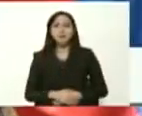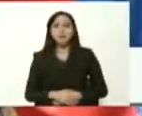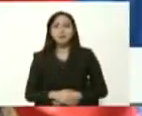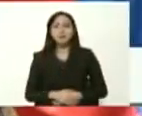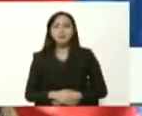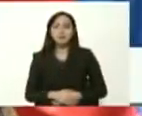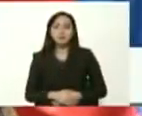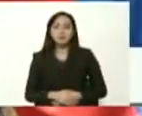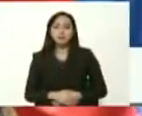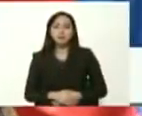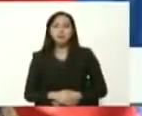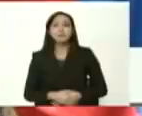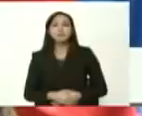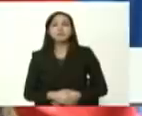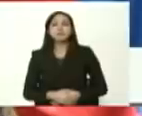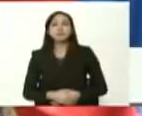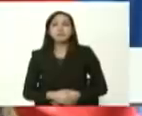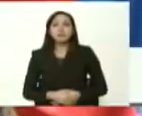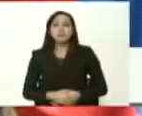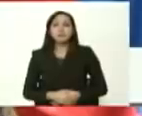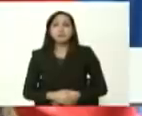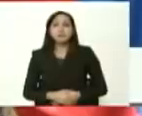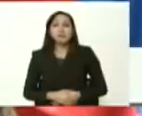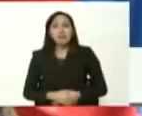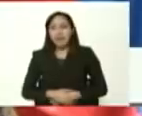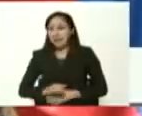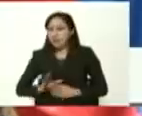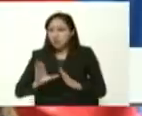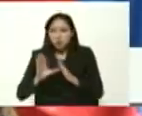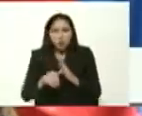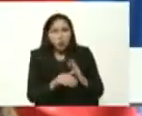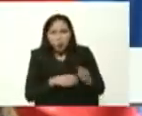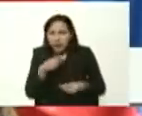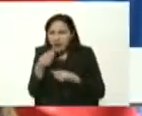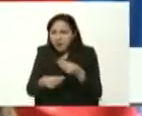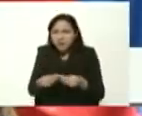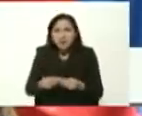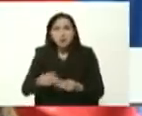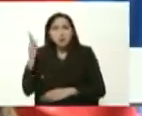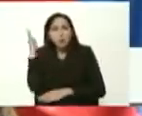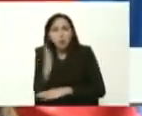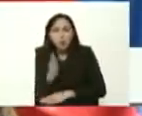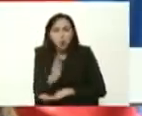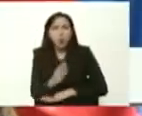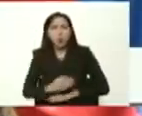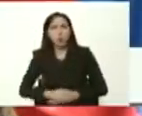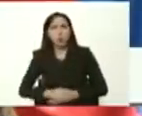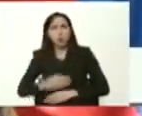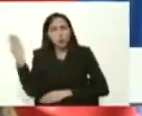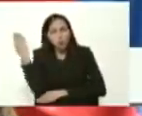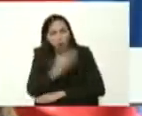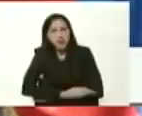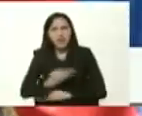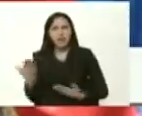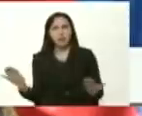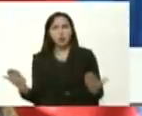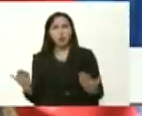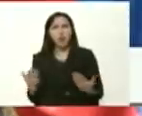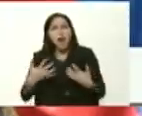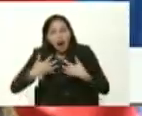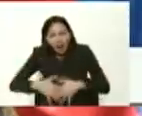sido sumamente criminal las sanciones y el bloqueo a